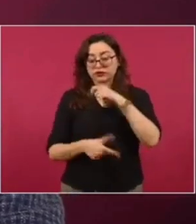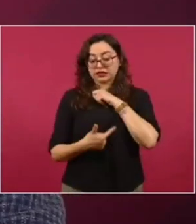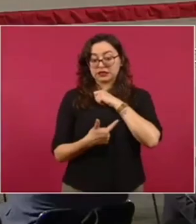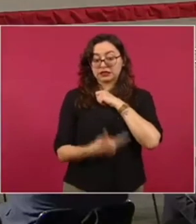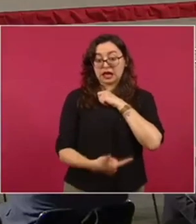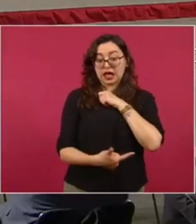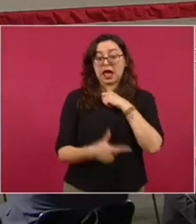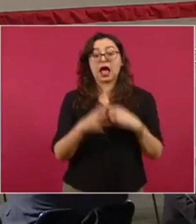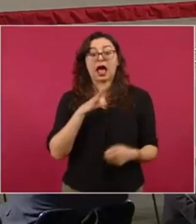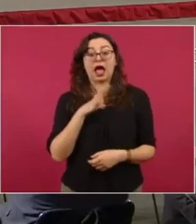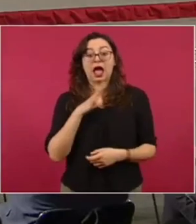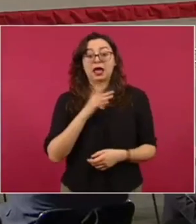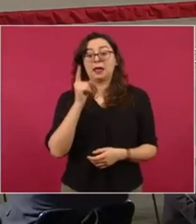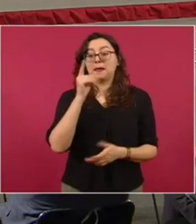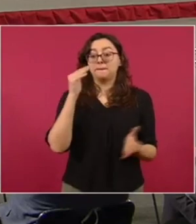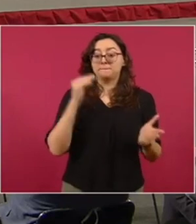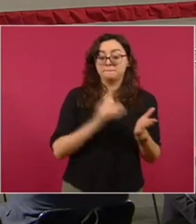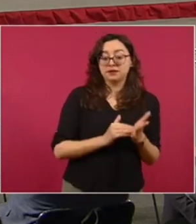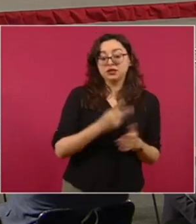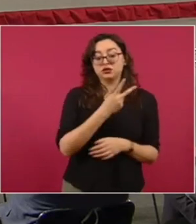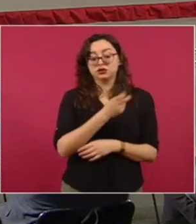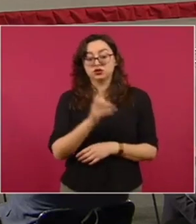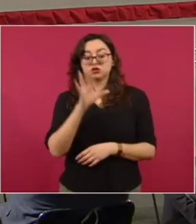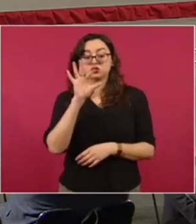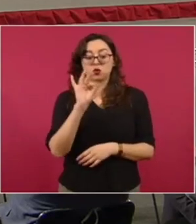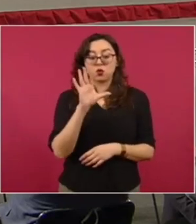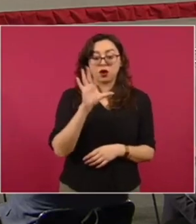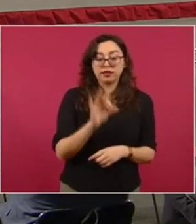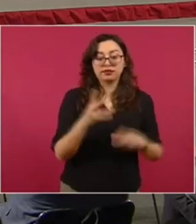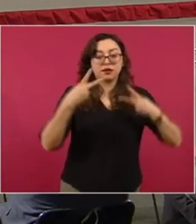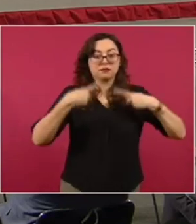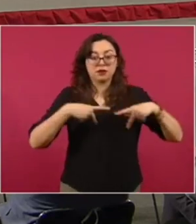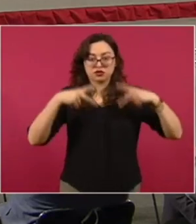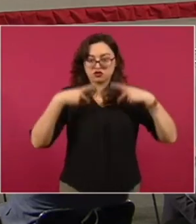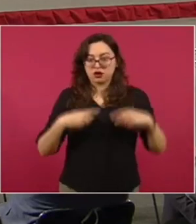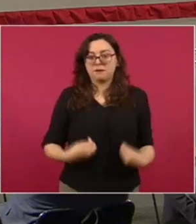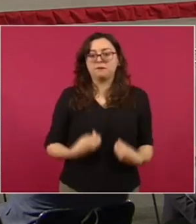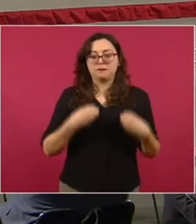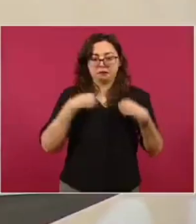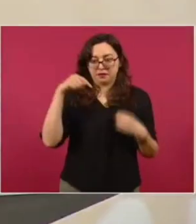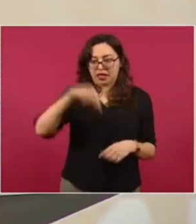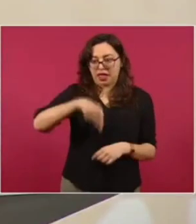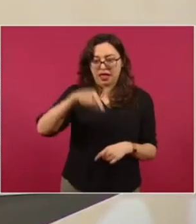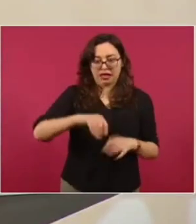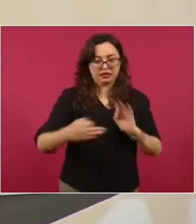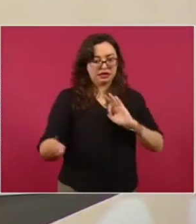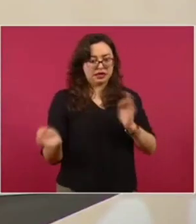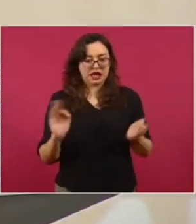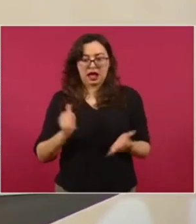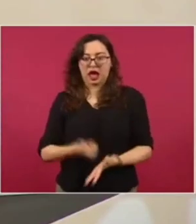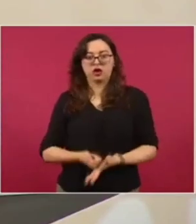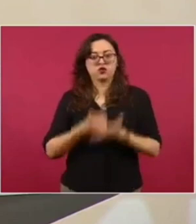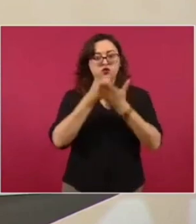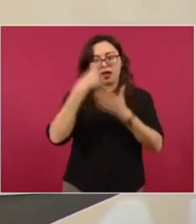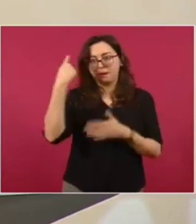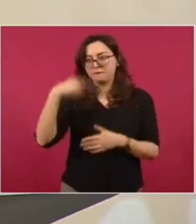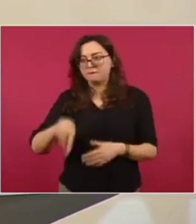brecheros que nos están ayudando para las tareas de